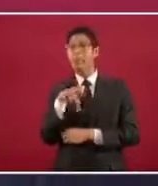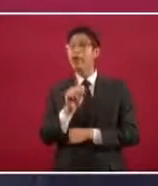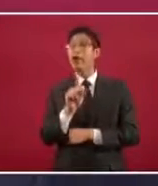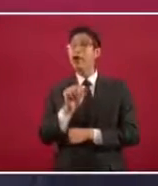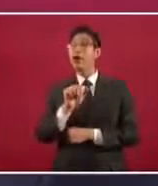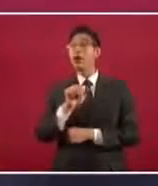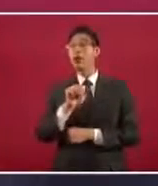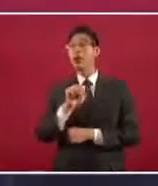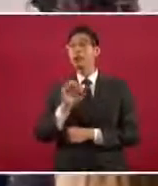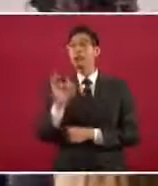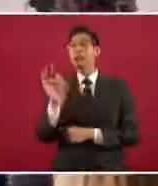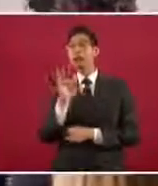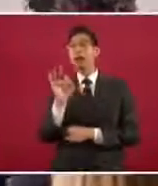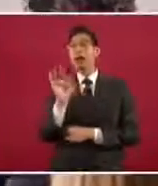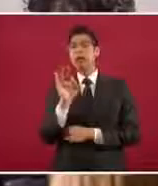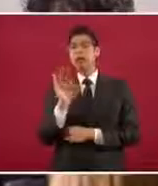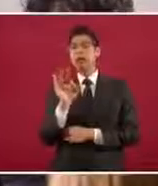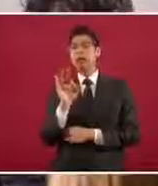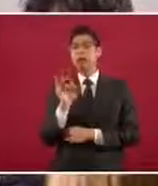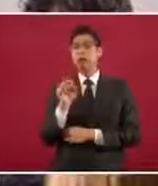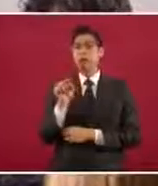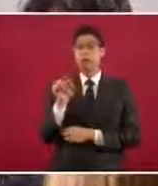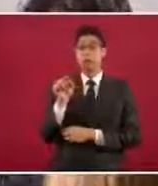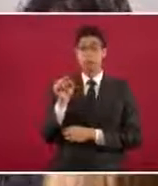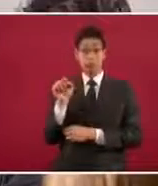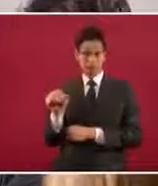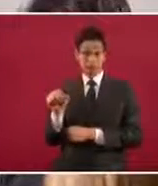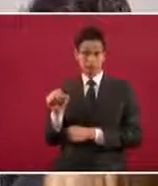se pagaba mucho más.